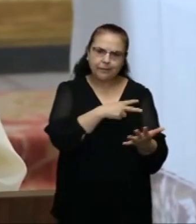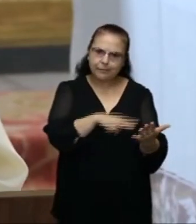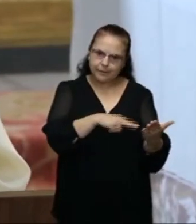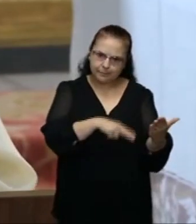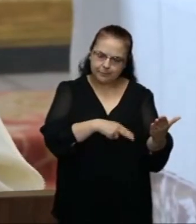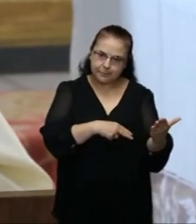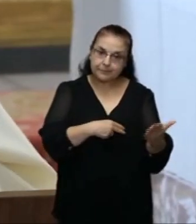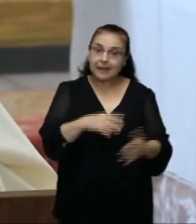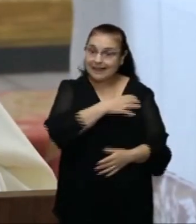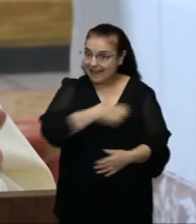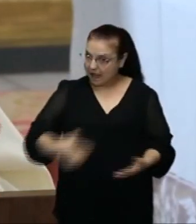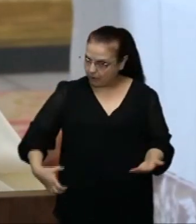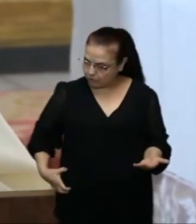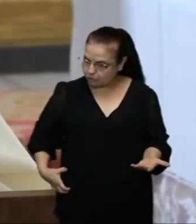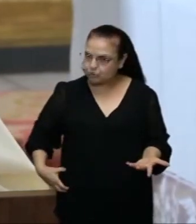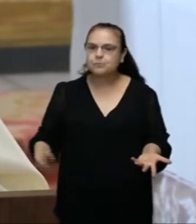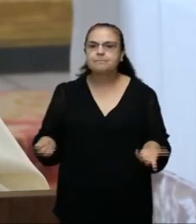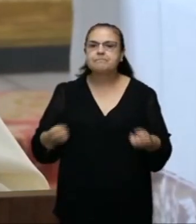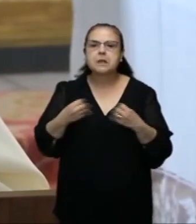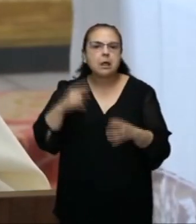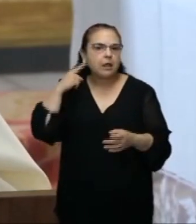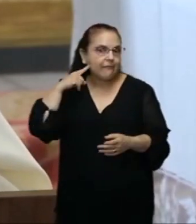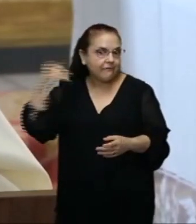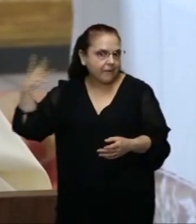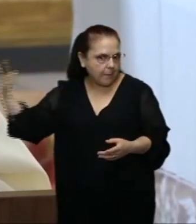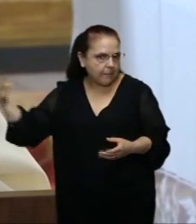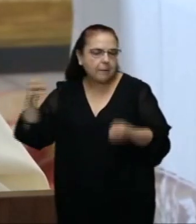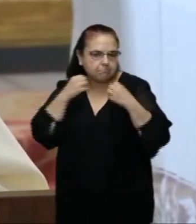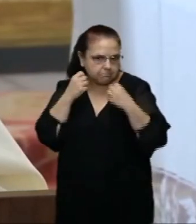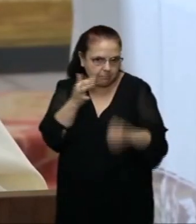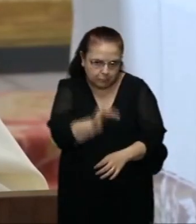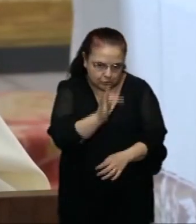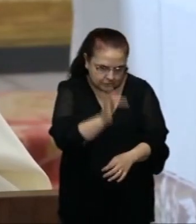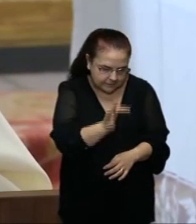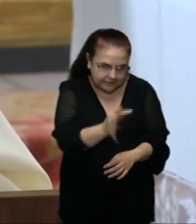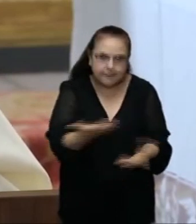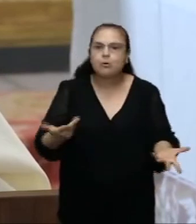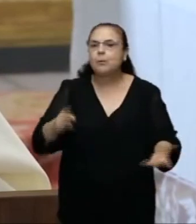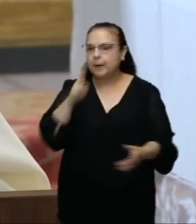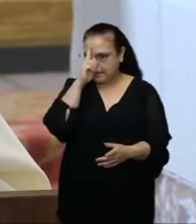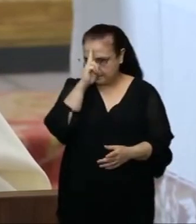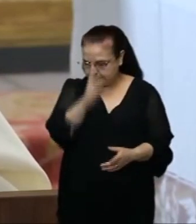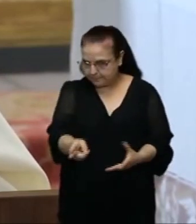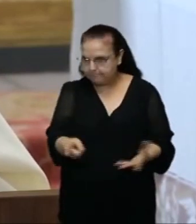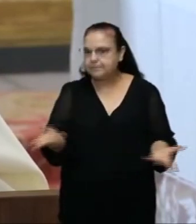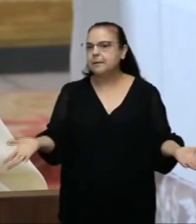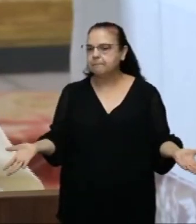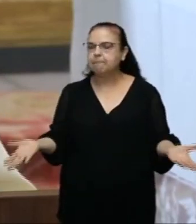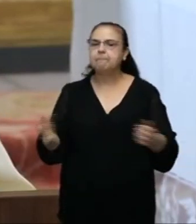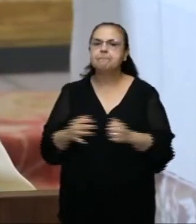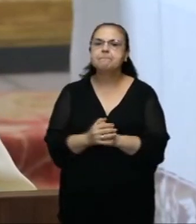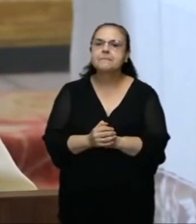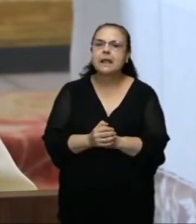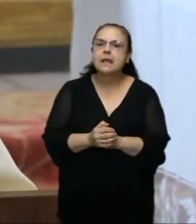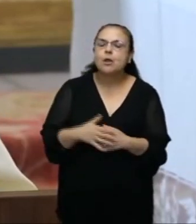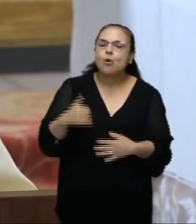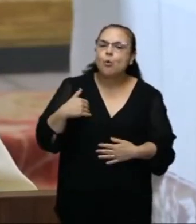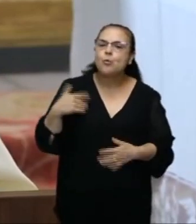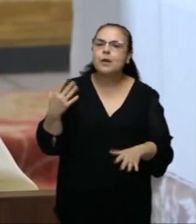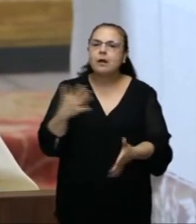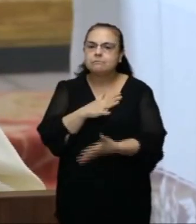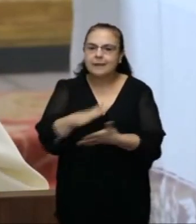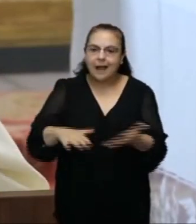diáconos, que tengan buena fama, que sean respetables, que no utilicen un doble